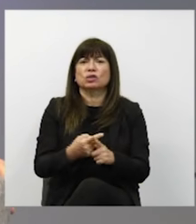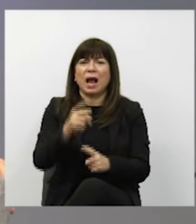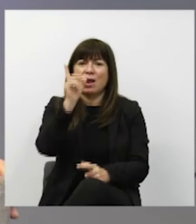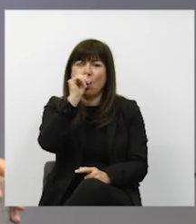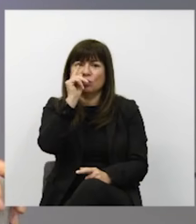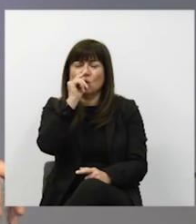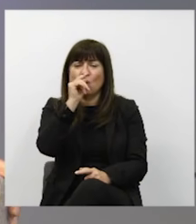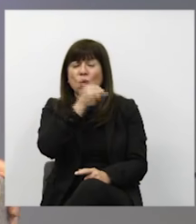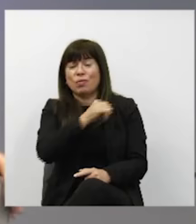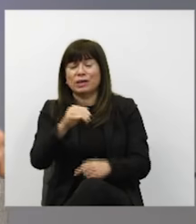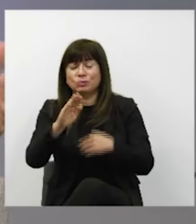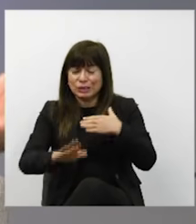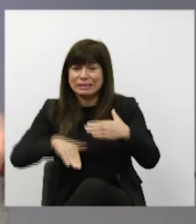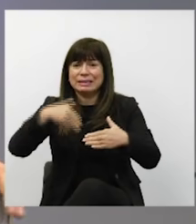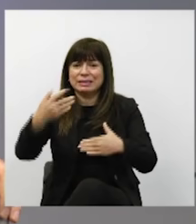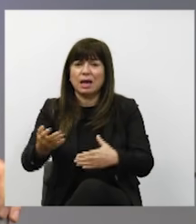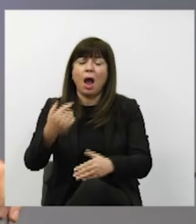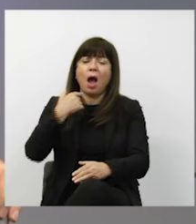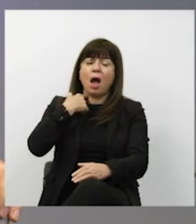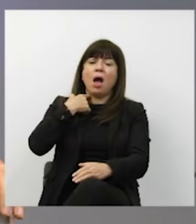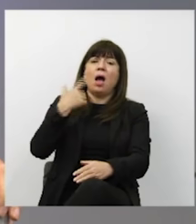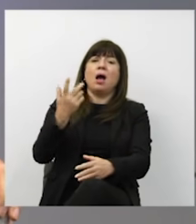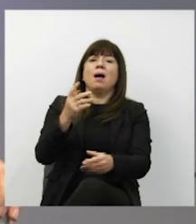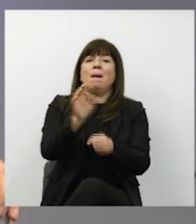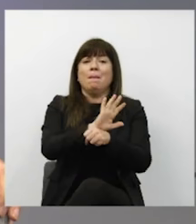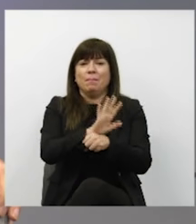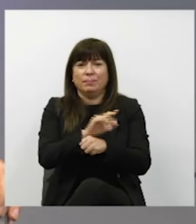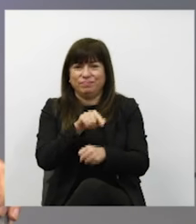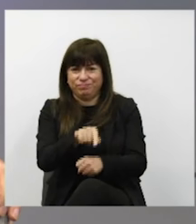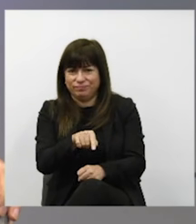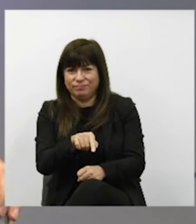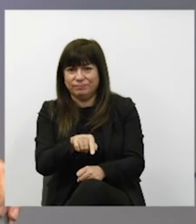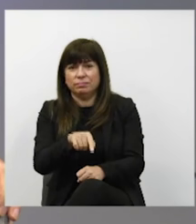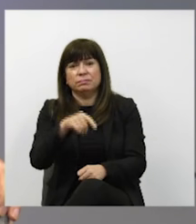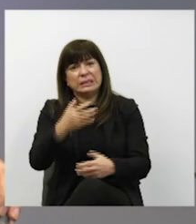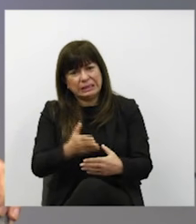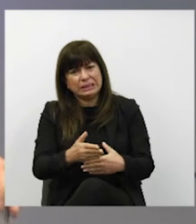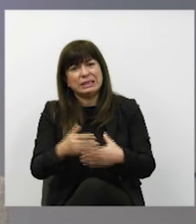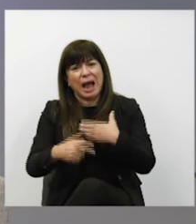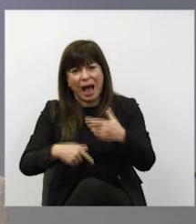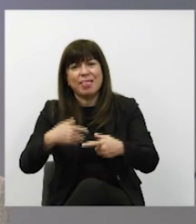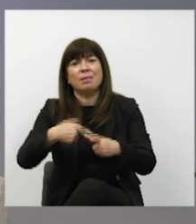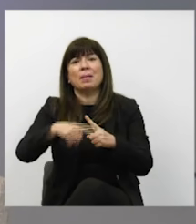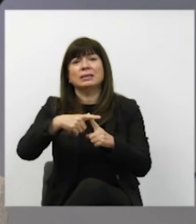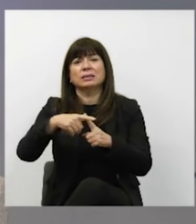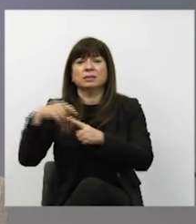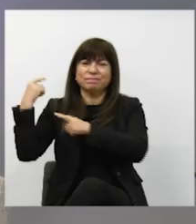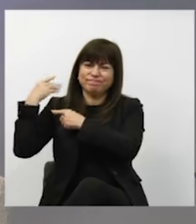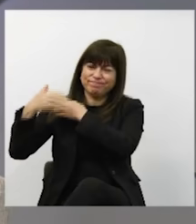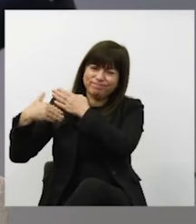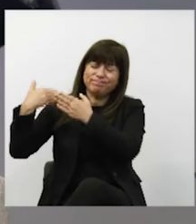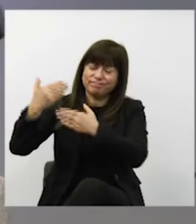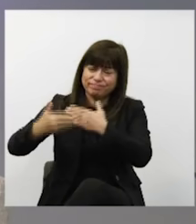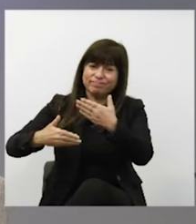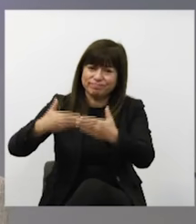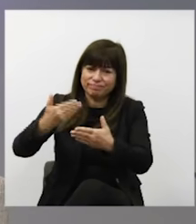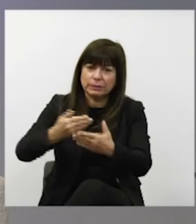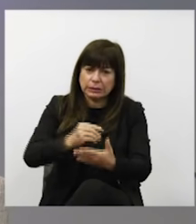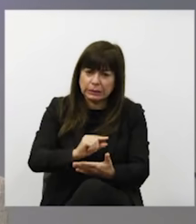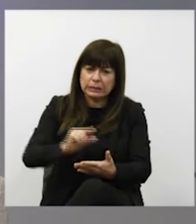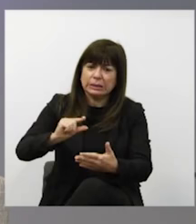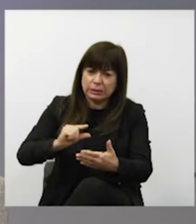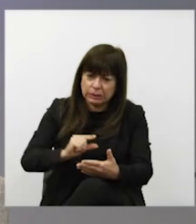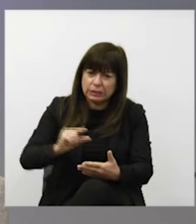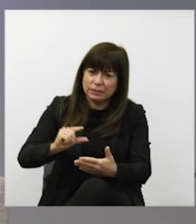de la pandemia. Tercero, también arrastramos por largo tiempo un debilitamiento en nuestra capacidad de crecer, que viene de más larga data, en